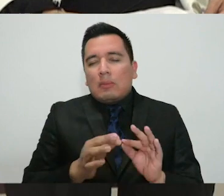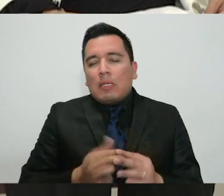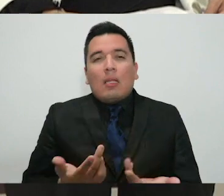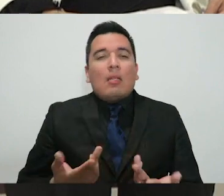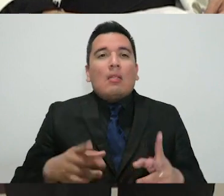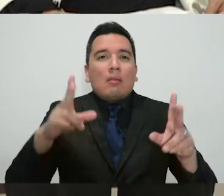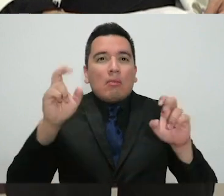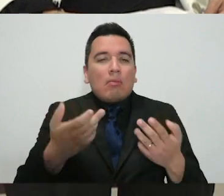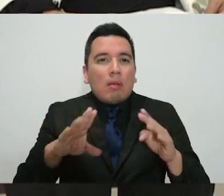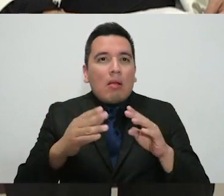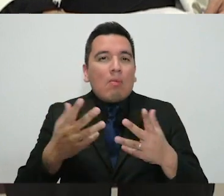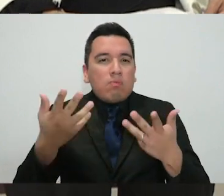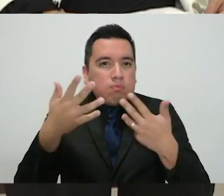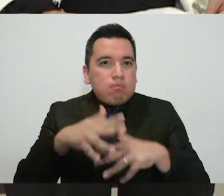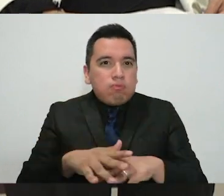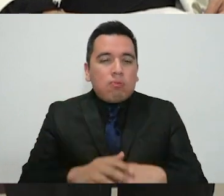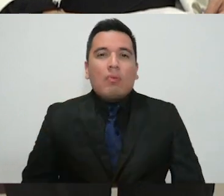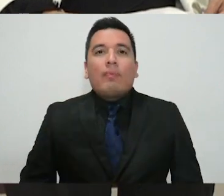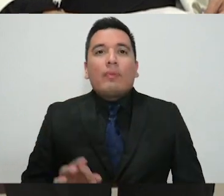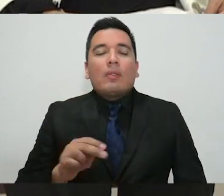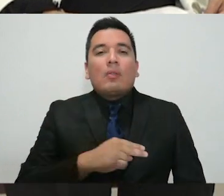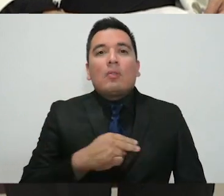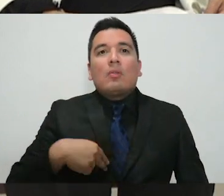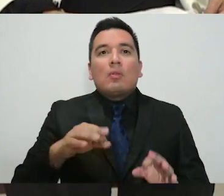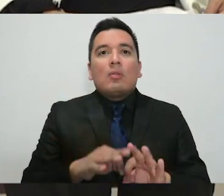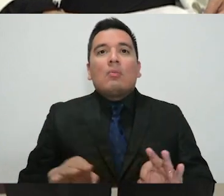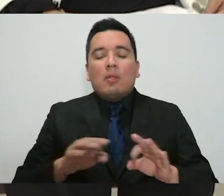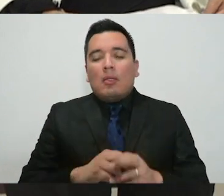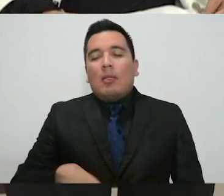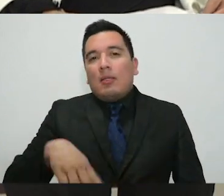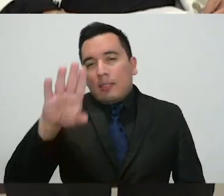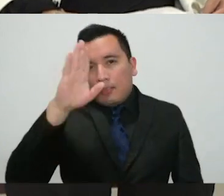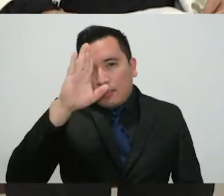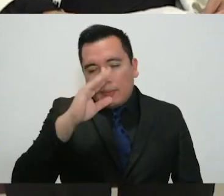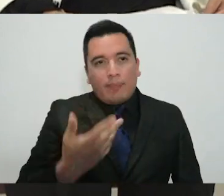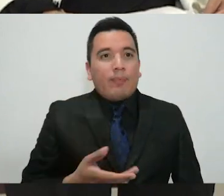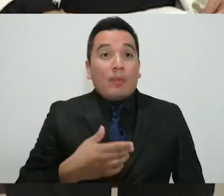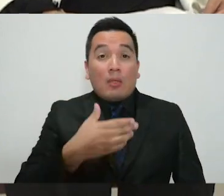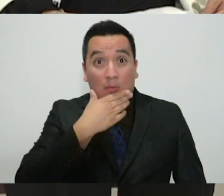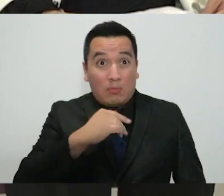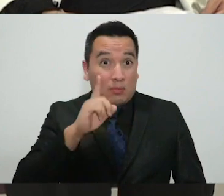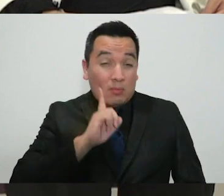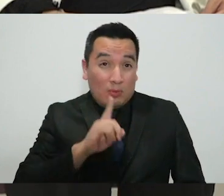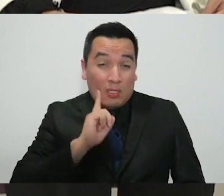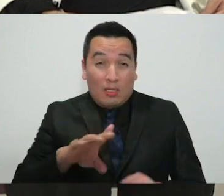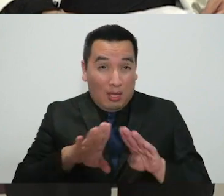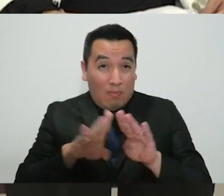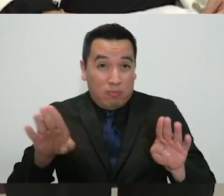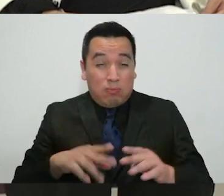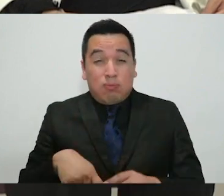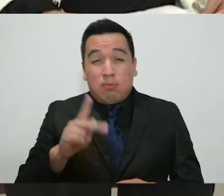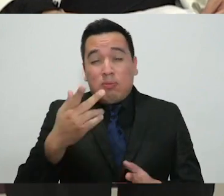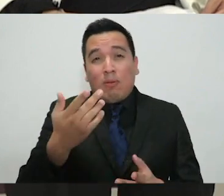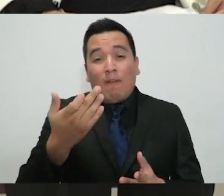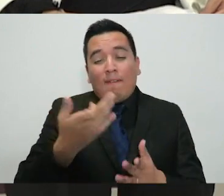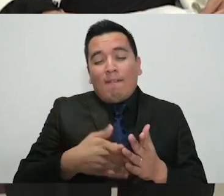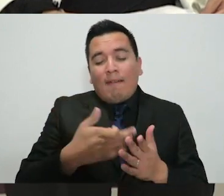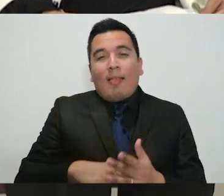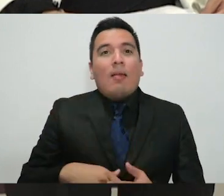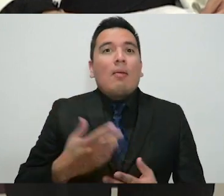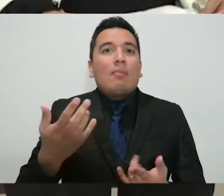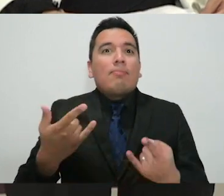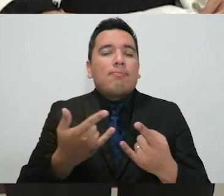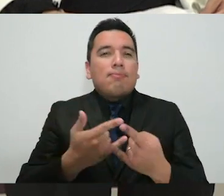democrática incluyente, tendremos que tomar en cuenta el género, que ya lo avanzamos, pero después lo generacional, es